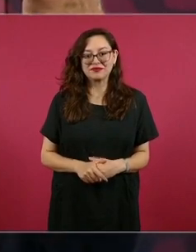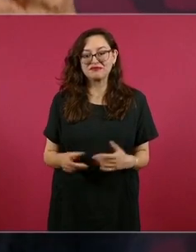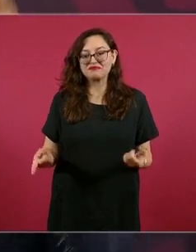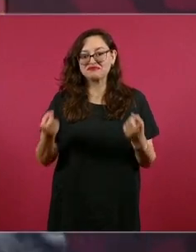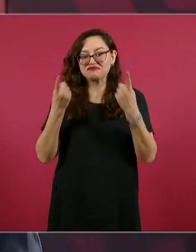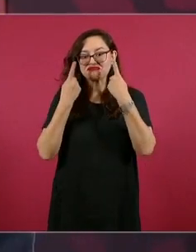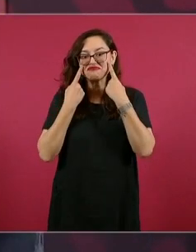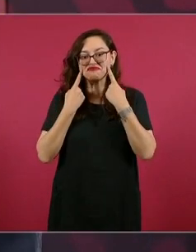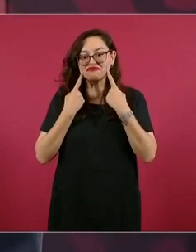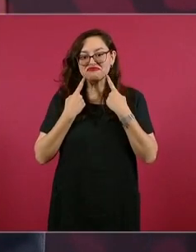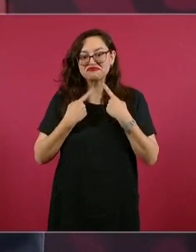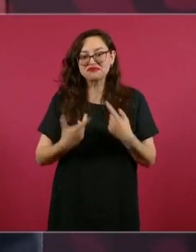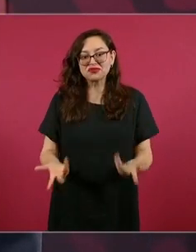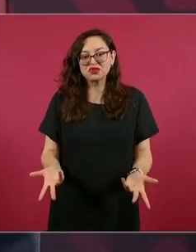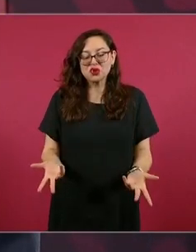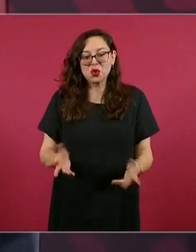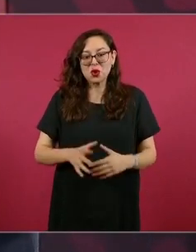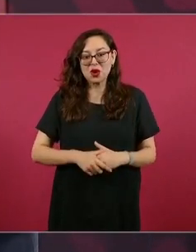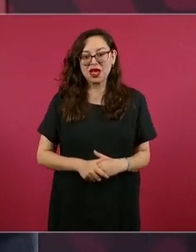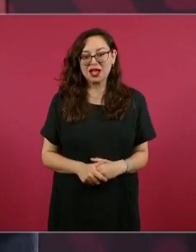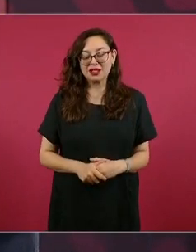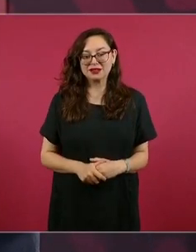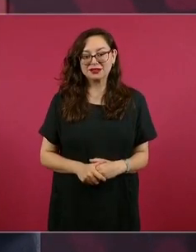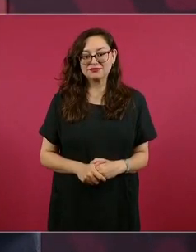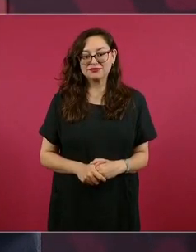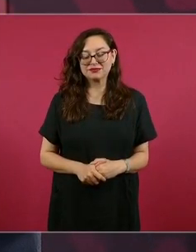llorando, ya con eso les digo todo.